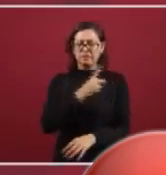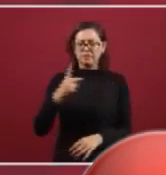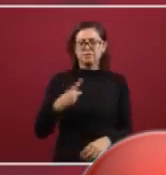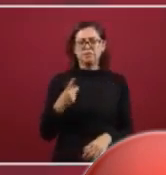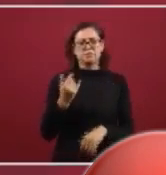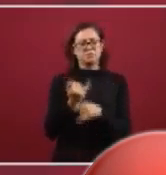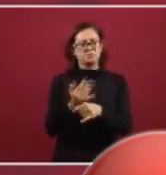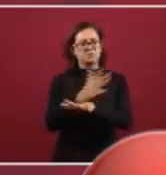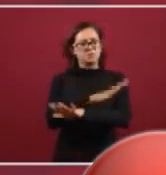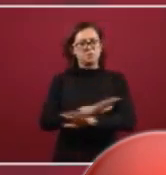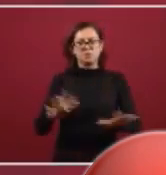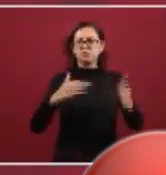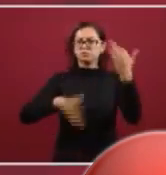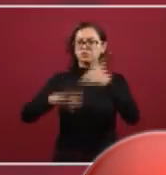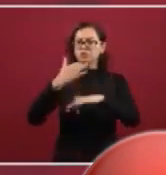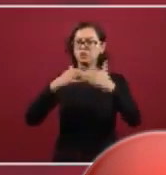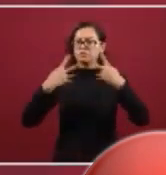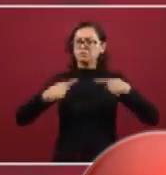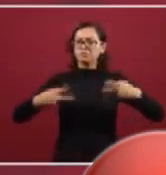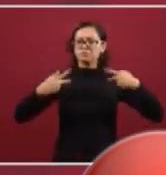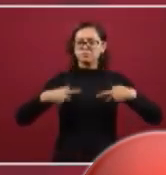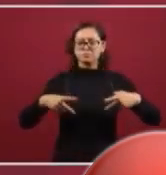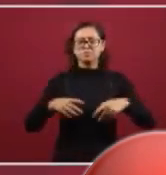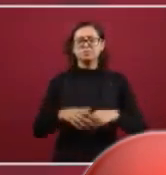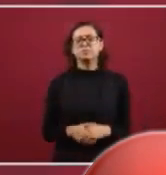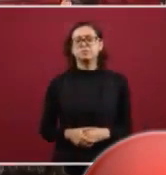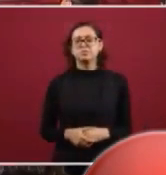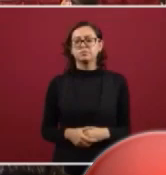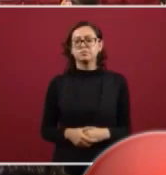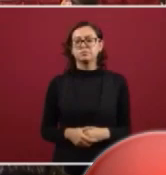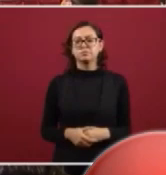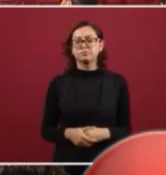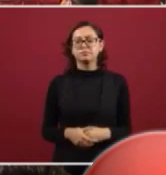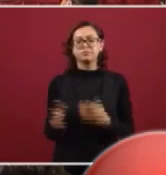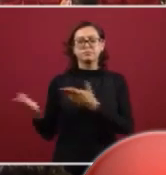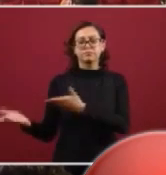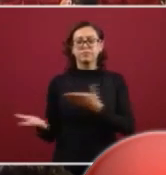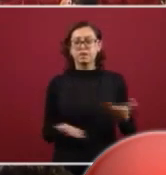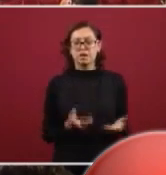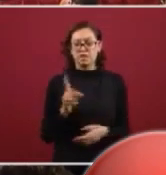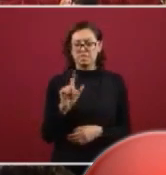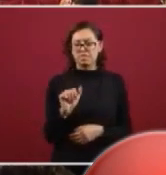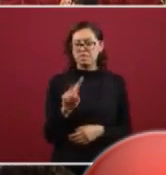informarle a los ciudadanos. De modo que le damos la palabra a David León.